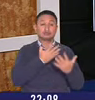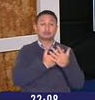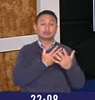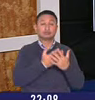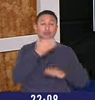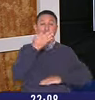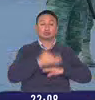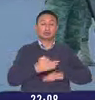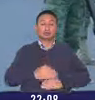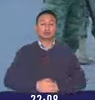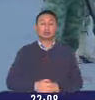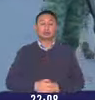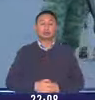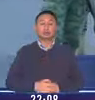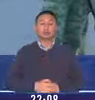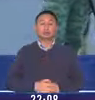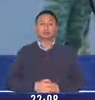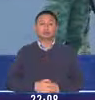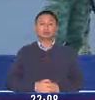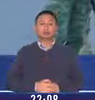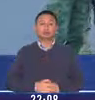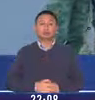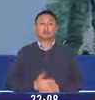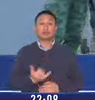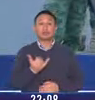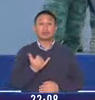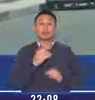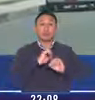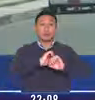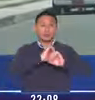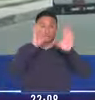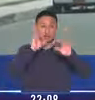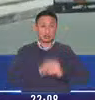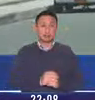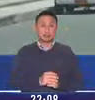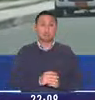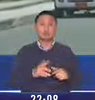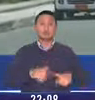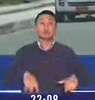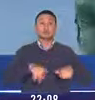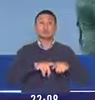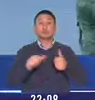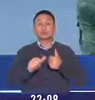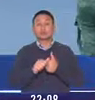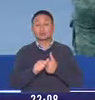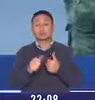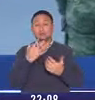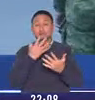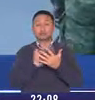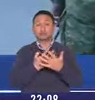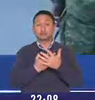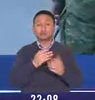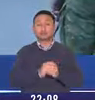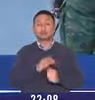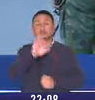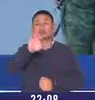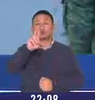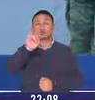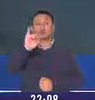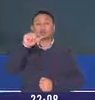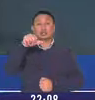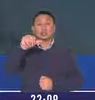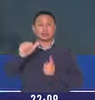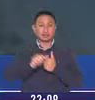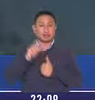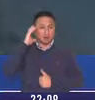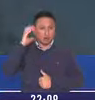cotopaxi desde las primeras horas de la mañana todos los sectores que están junto al centro de privación de libertad turi de la capital la